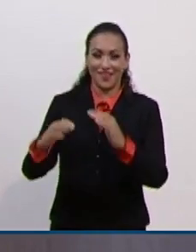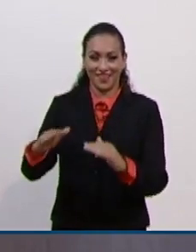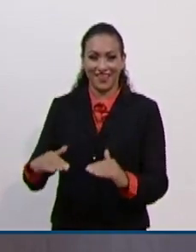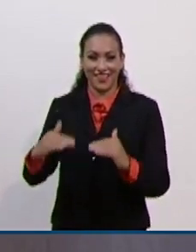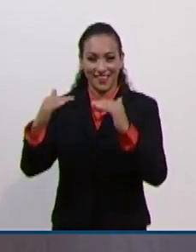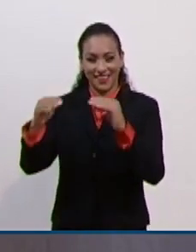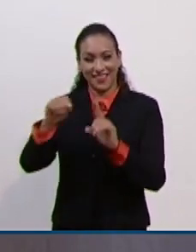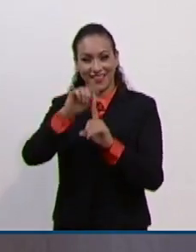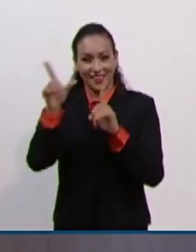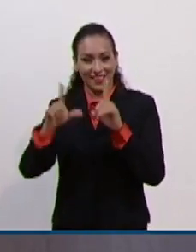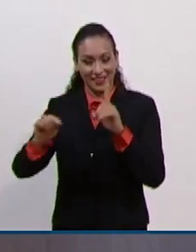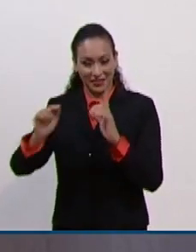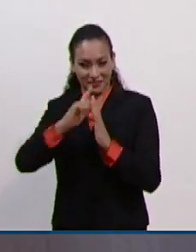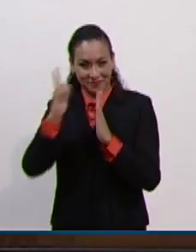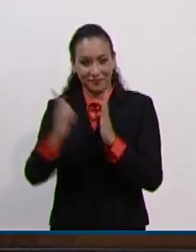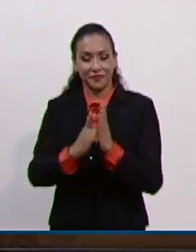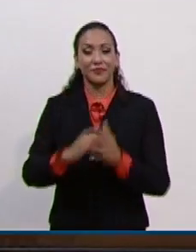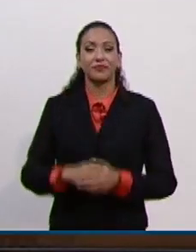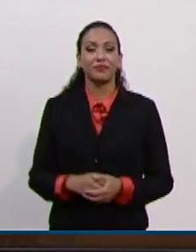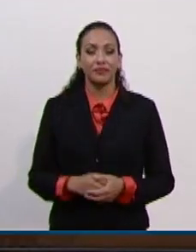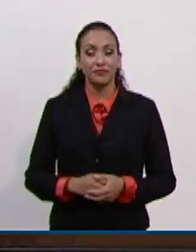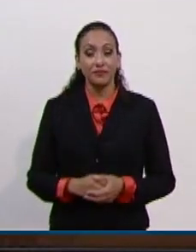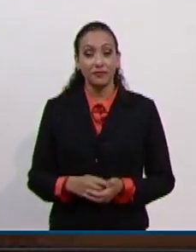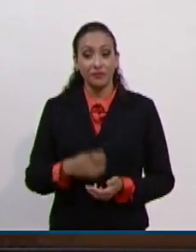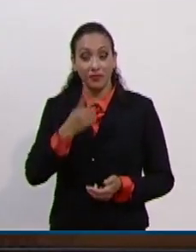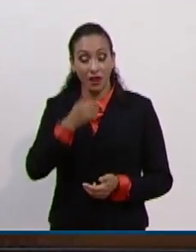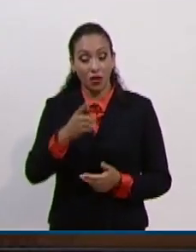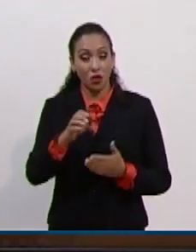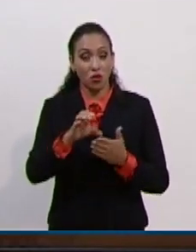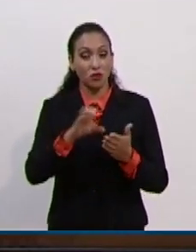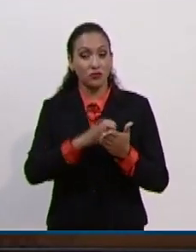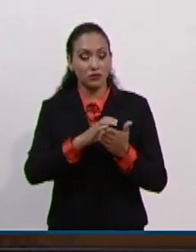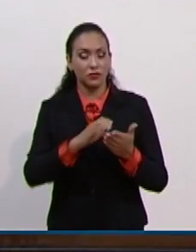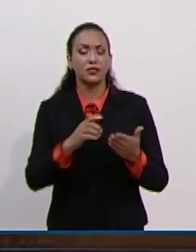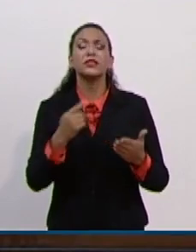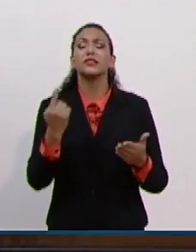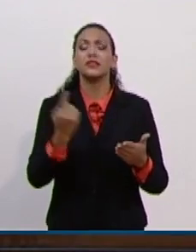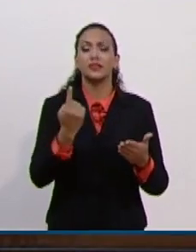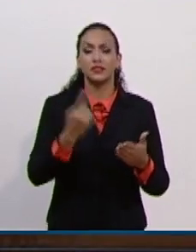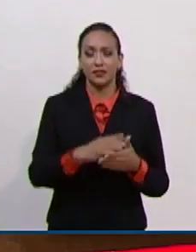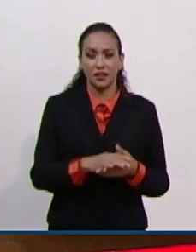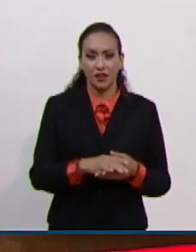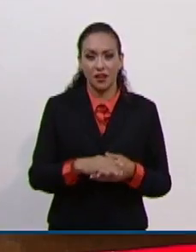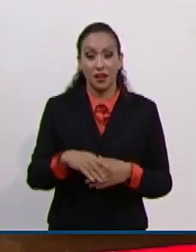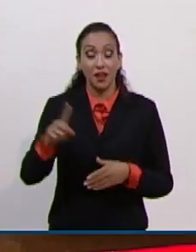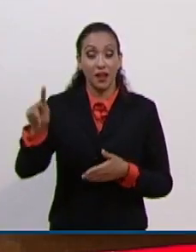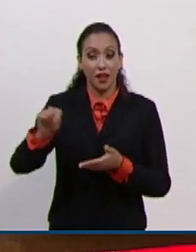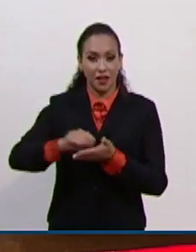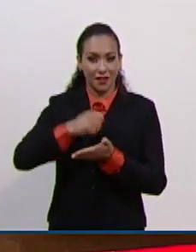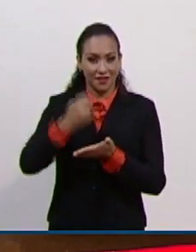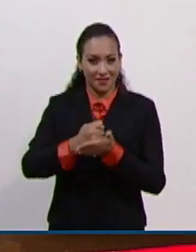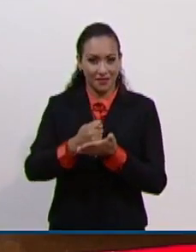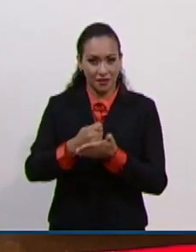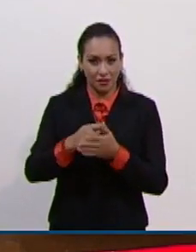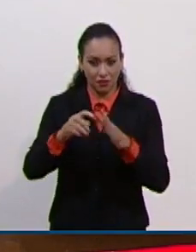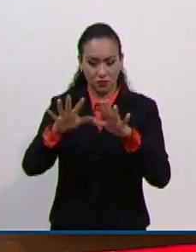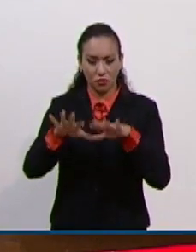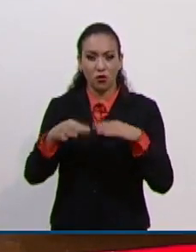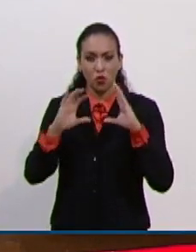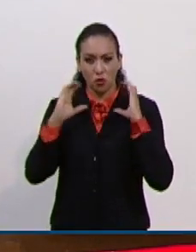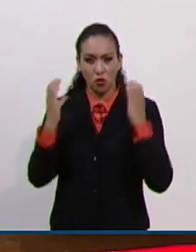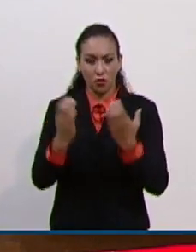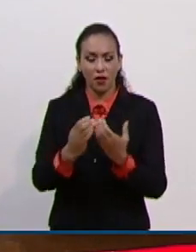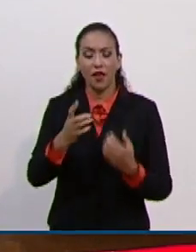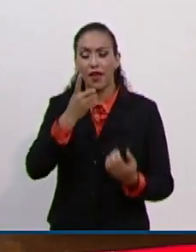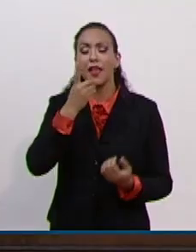Corte de Justicia de la Nación declaró constitucional que el Congreso de Tamaulipas estableciera que son